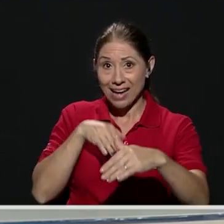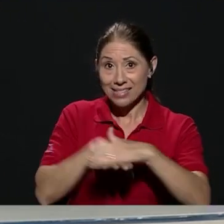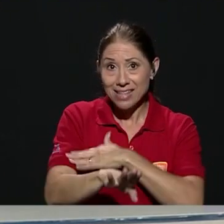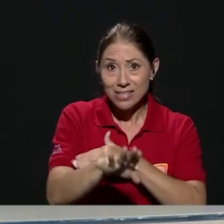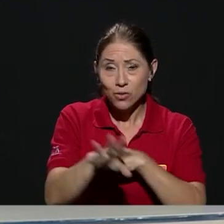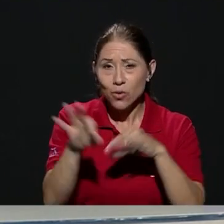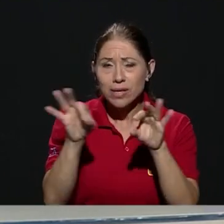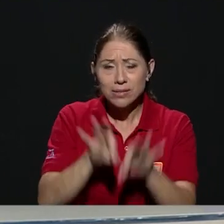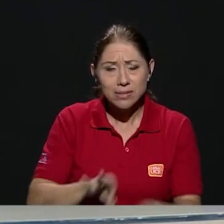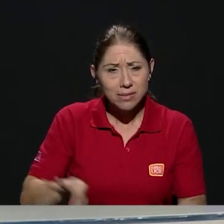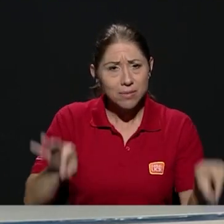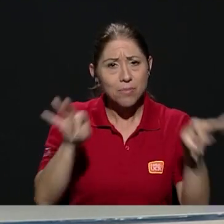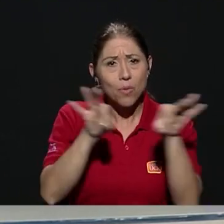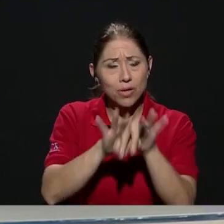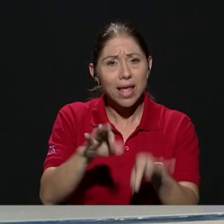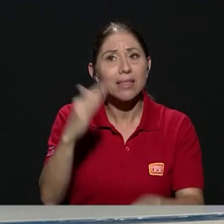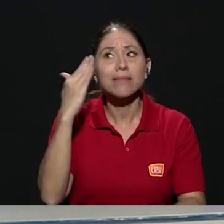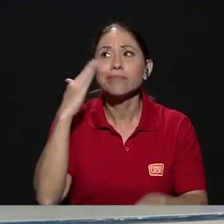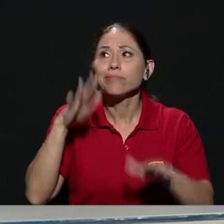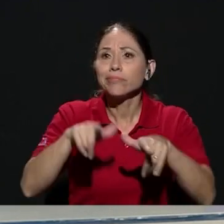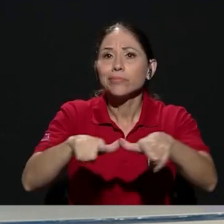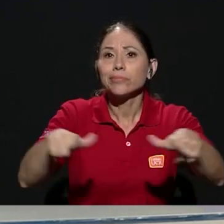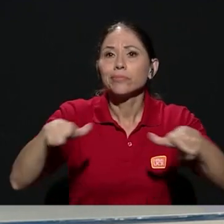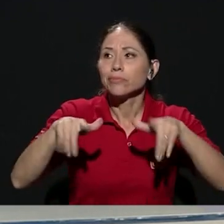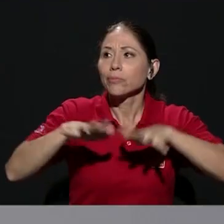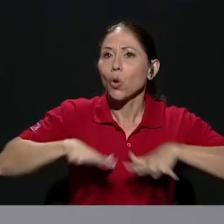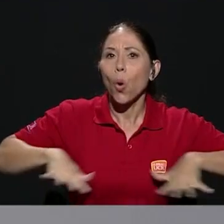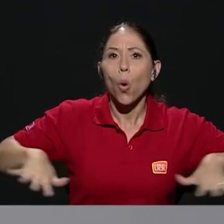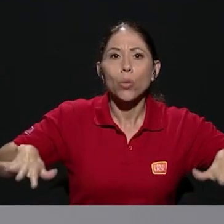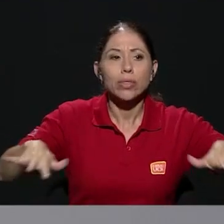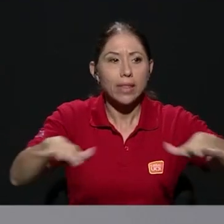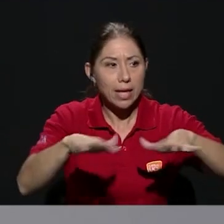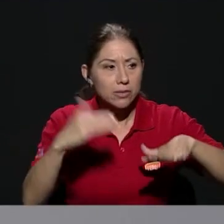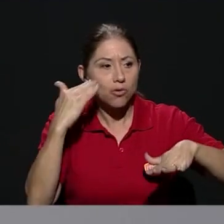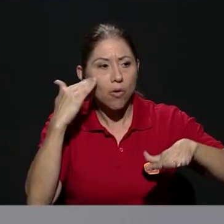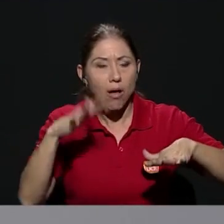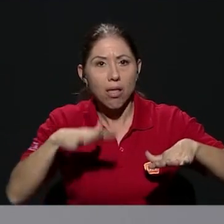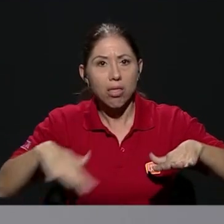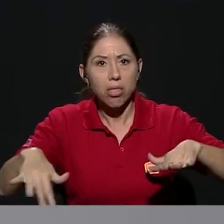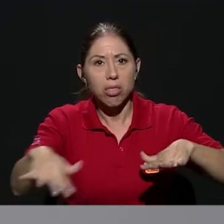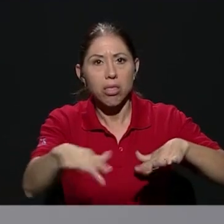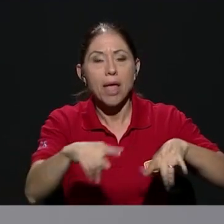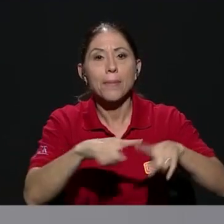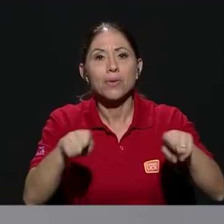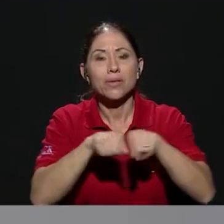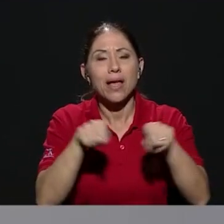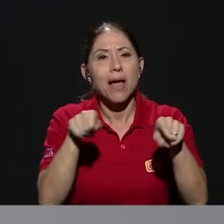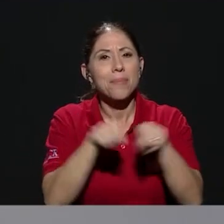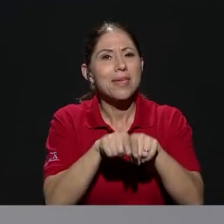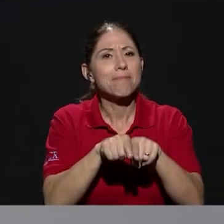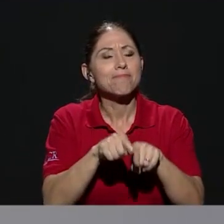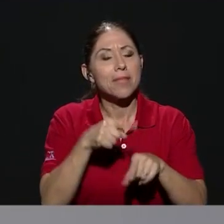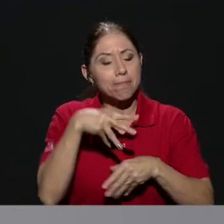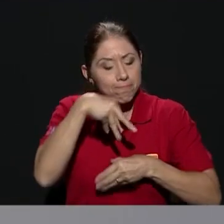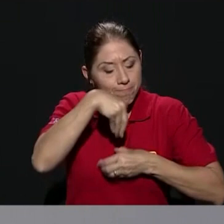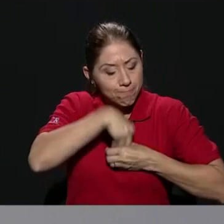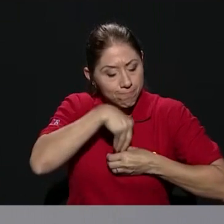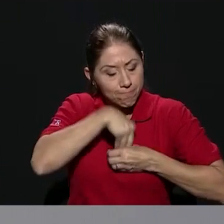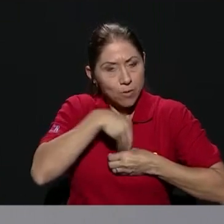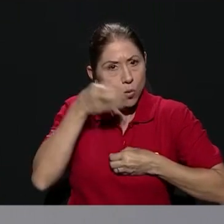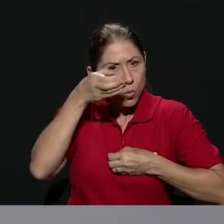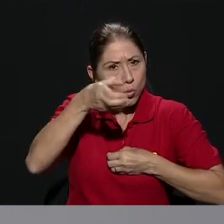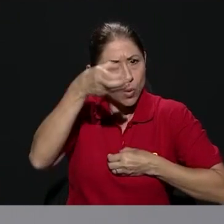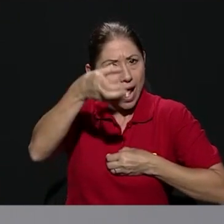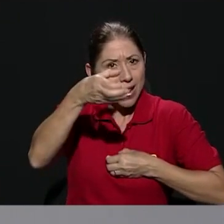importante siempre considerar y partir del contexto, ¿verdad?, como lo decía la compañera, pero también de esa esencia cultural que caracteriza a